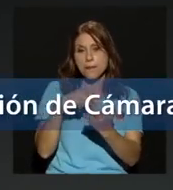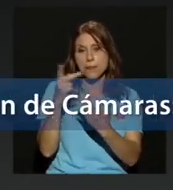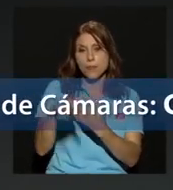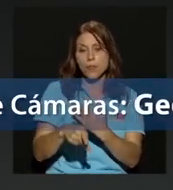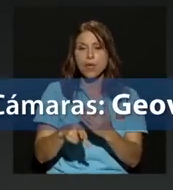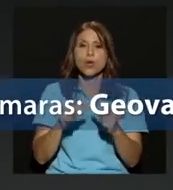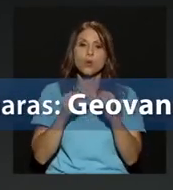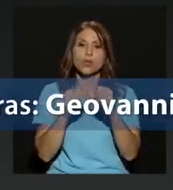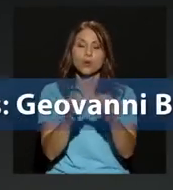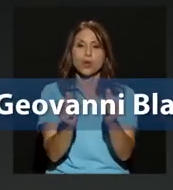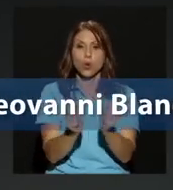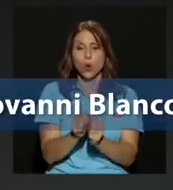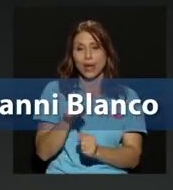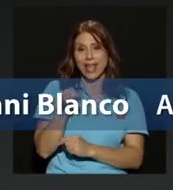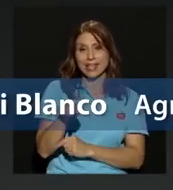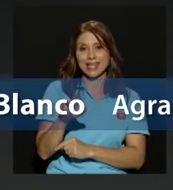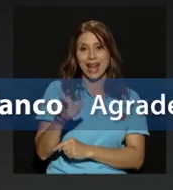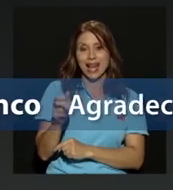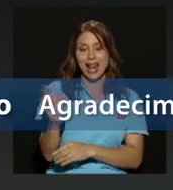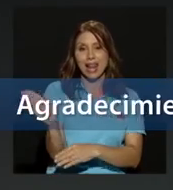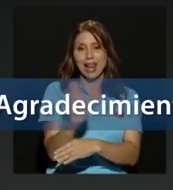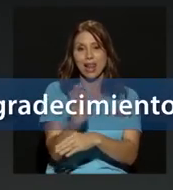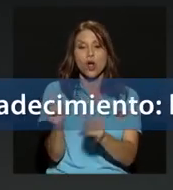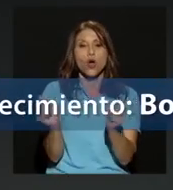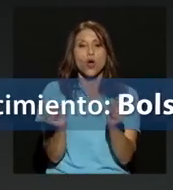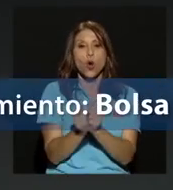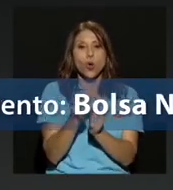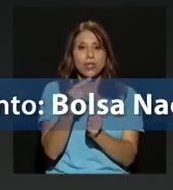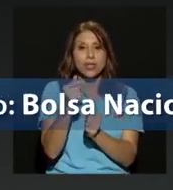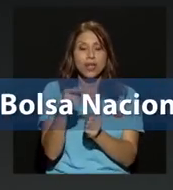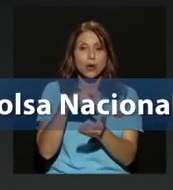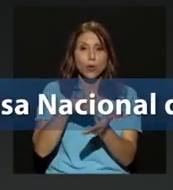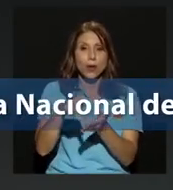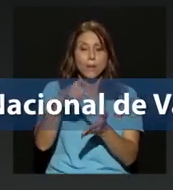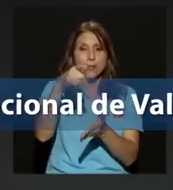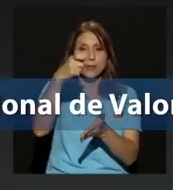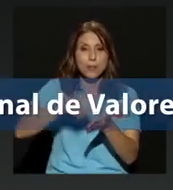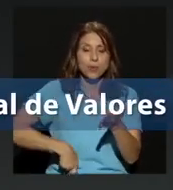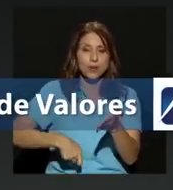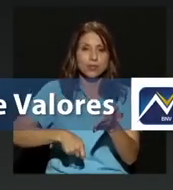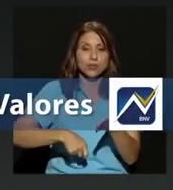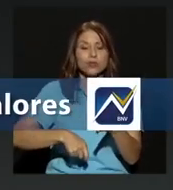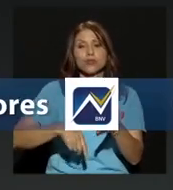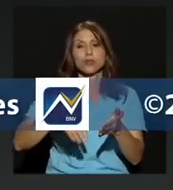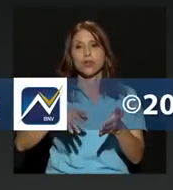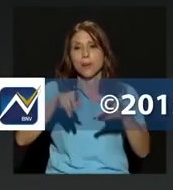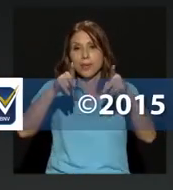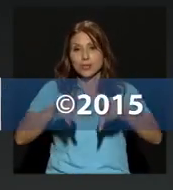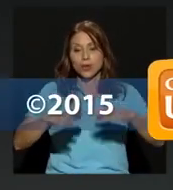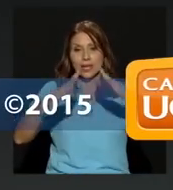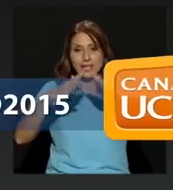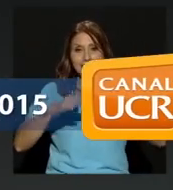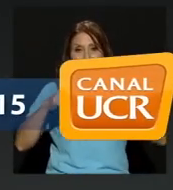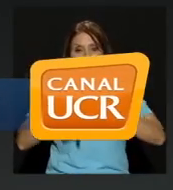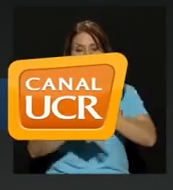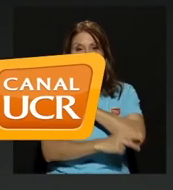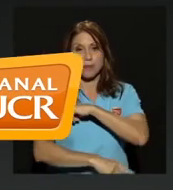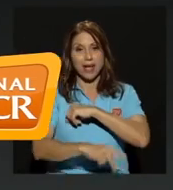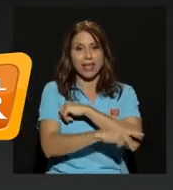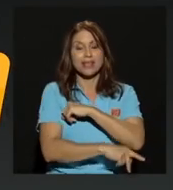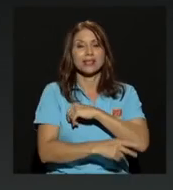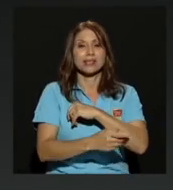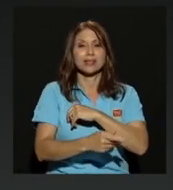y quédense con este canal que con los impuestos que tributan los habitantes de este país,